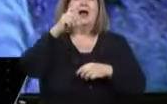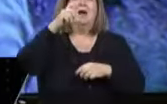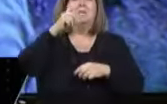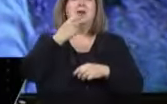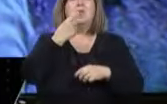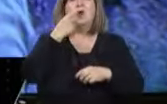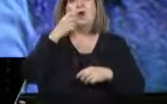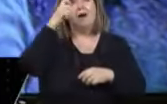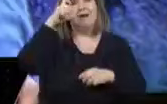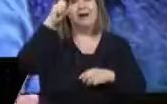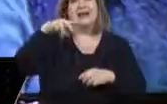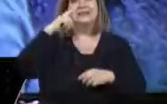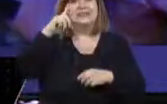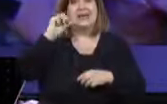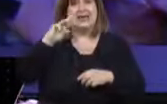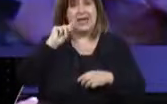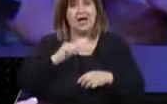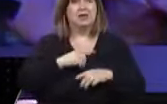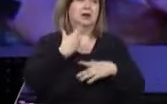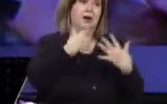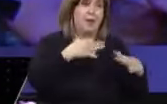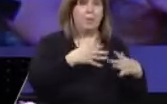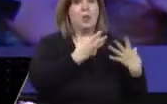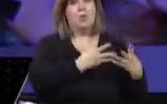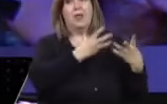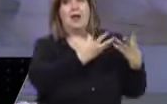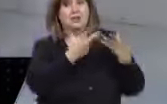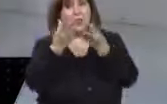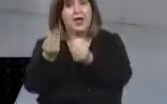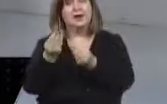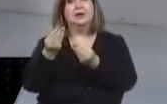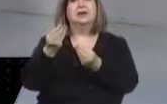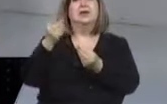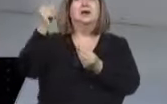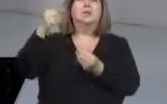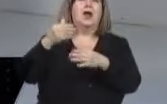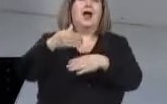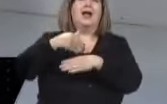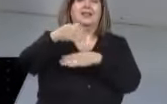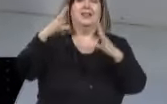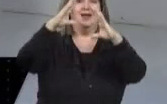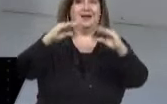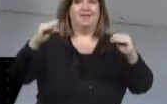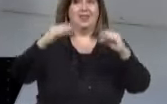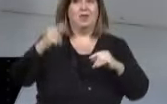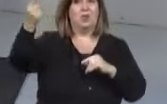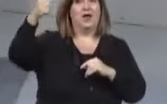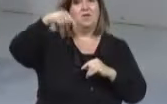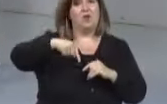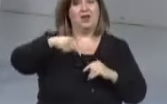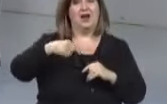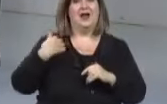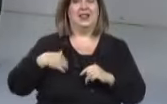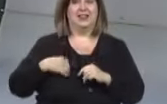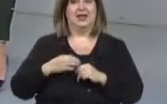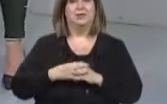los tiempos. Ojalá. Veremos si es así y esperemos que Nicolás pueda estar en Argentina antes de la fiesta. Por supuesto, regresar. Muchas gracias, Facundo. A